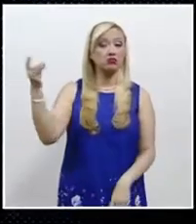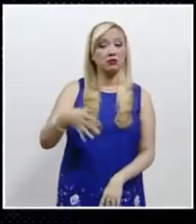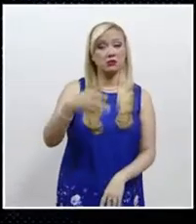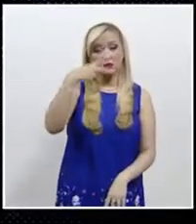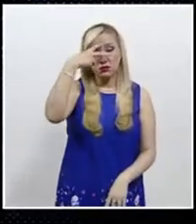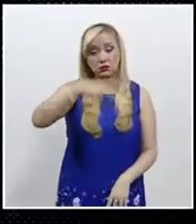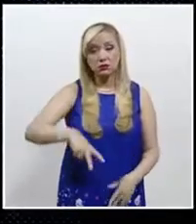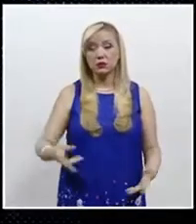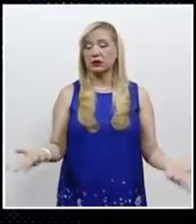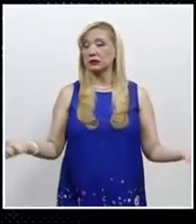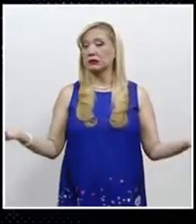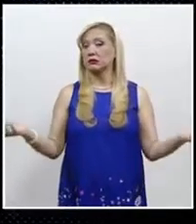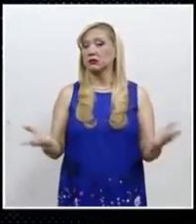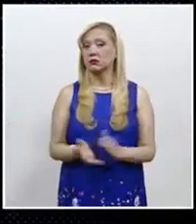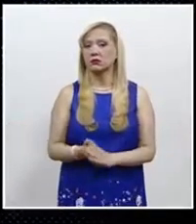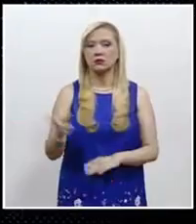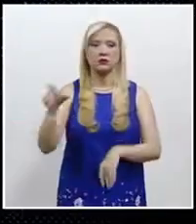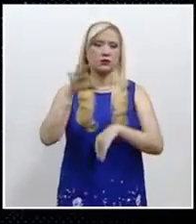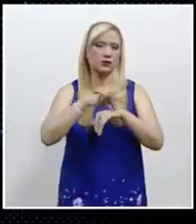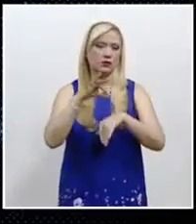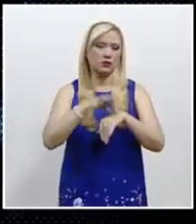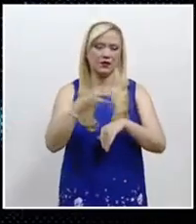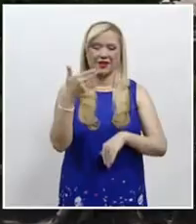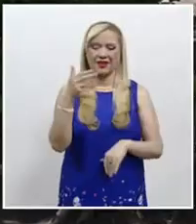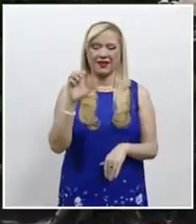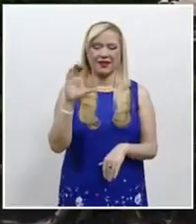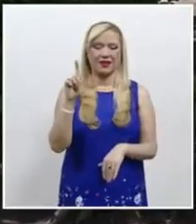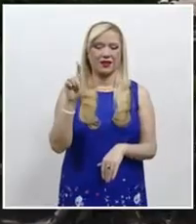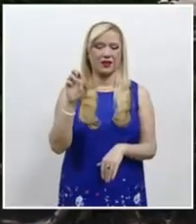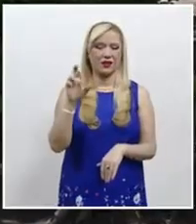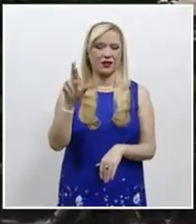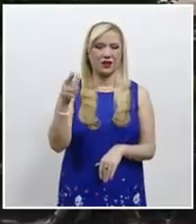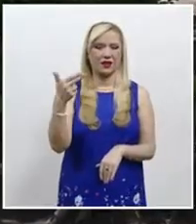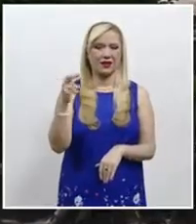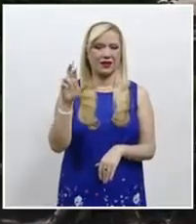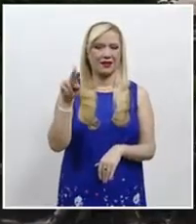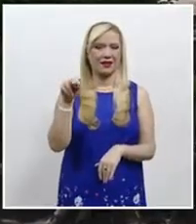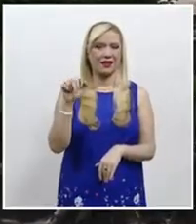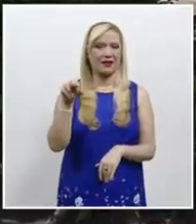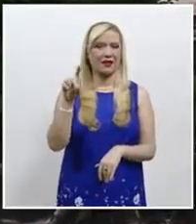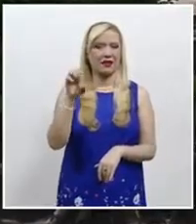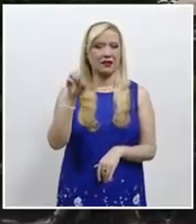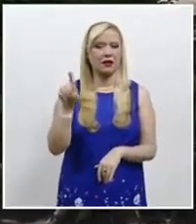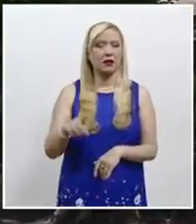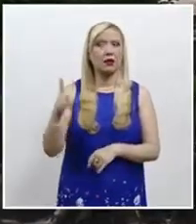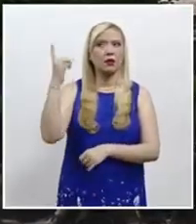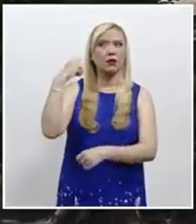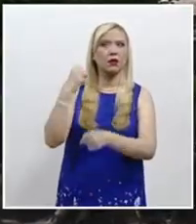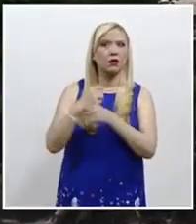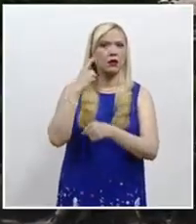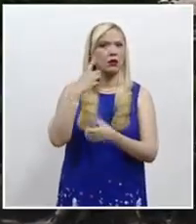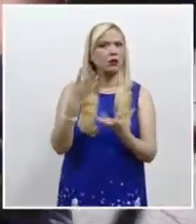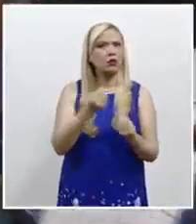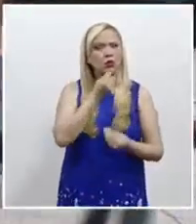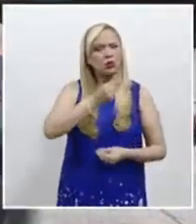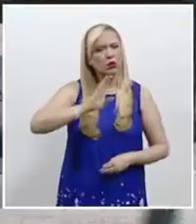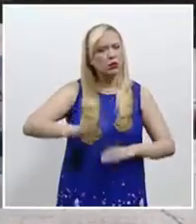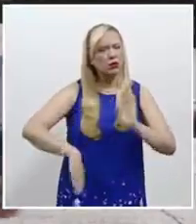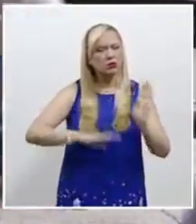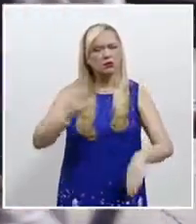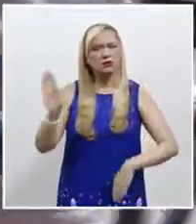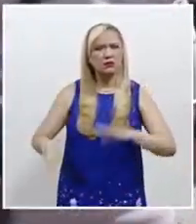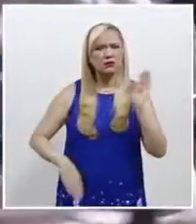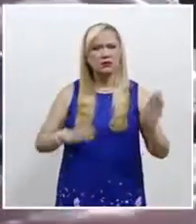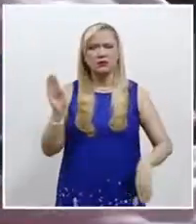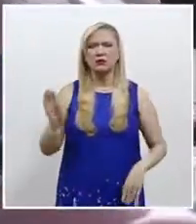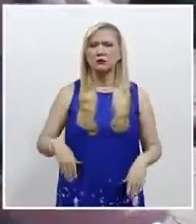el doctor Héctor Hernández Bringas, en el 2022 se registró un incremento alarmante de la mortalidad infantil, pues la tasa